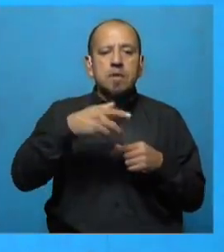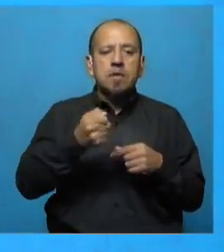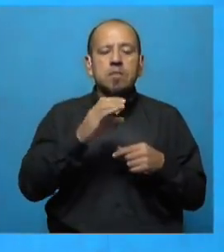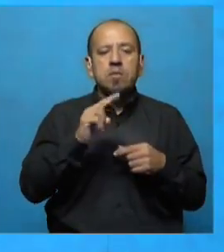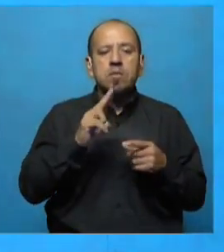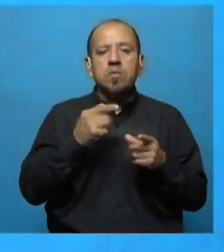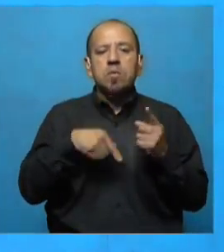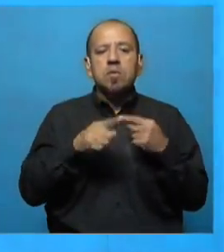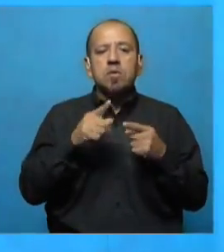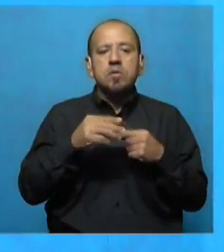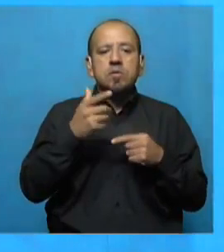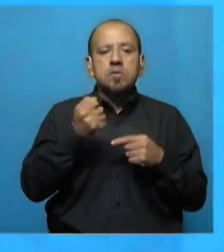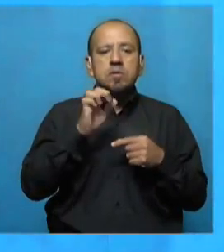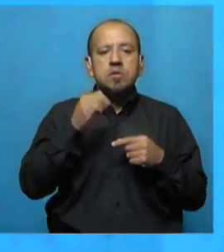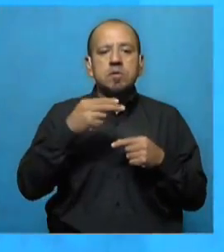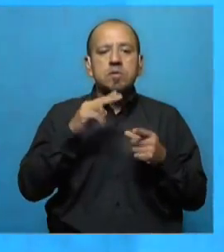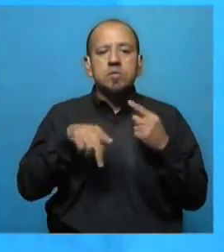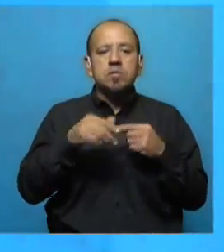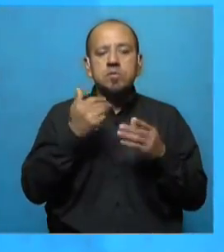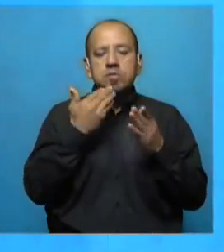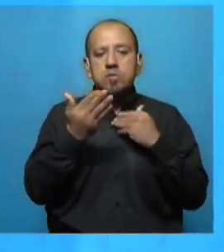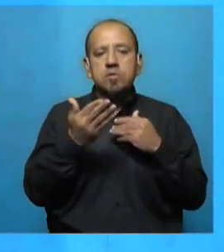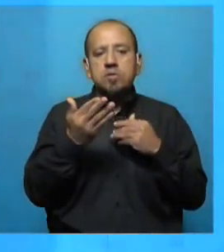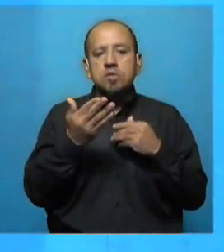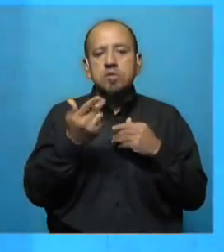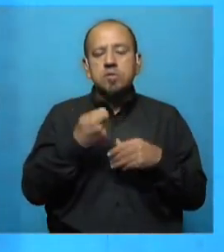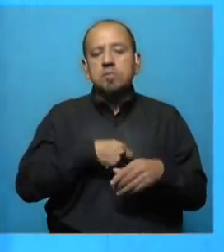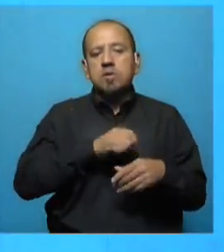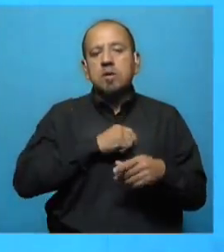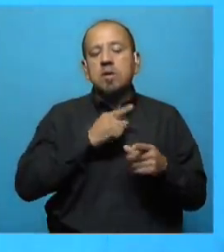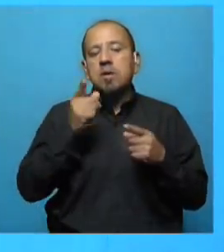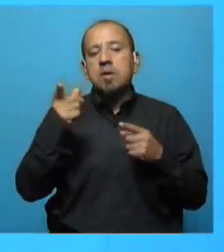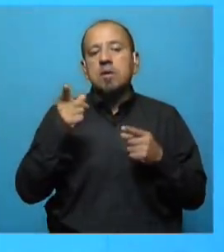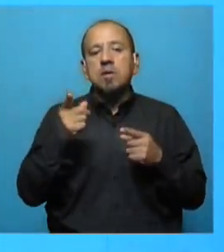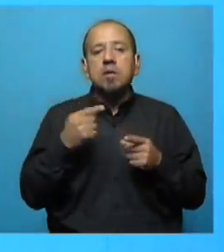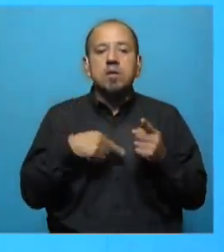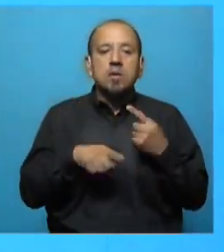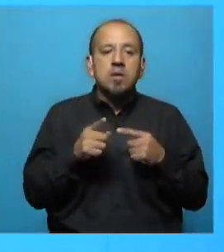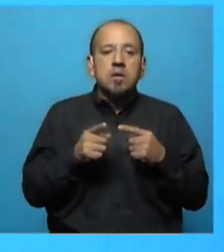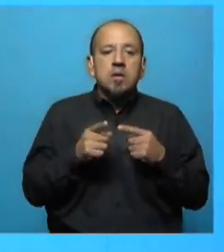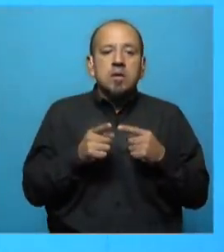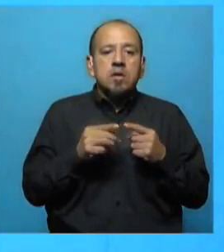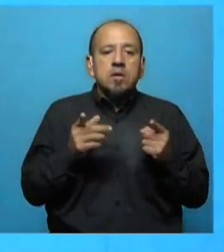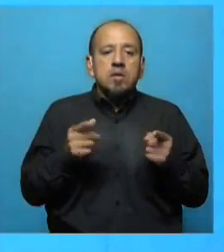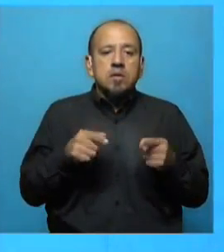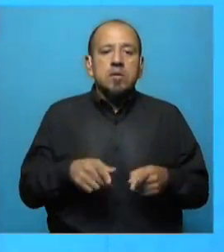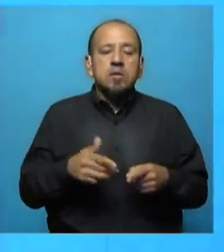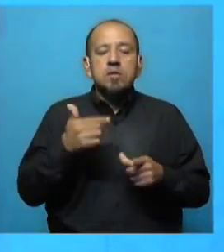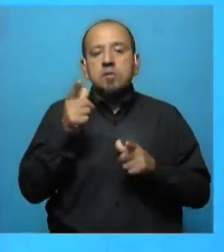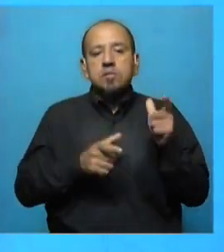hermosa la sala de aeu ahí enfrente a plaza España atrás de Solís entonces Bueno vamos a recibir